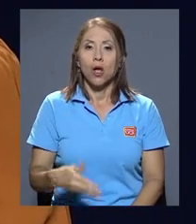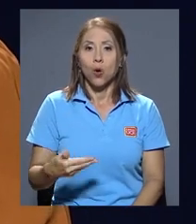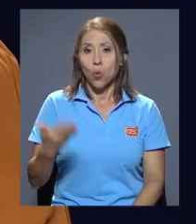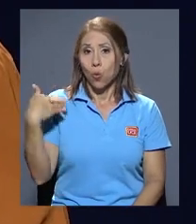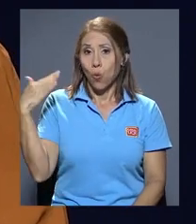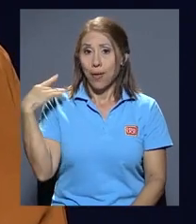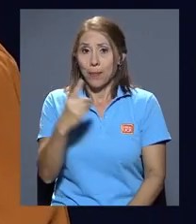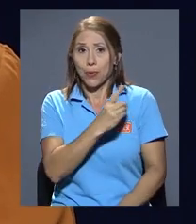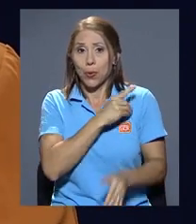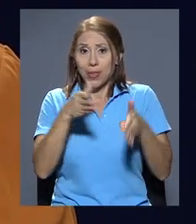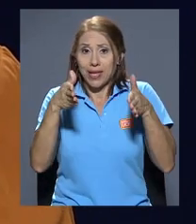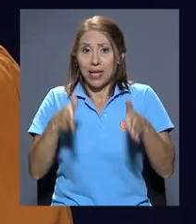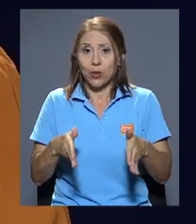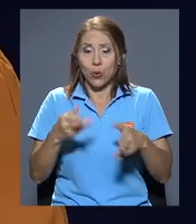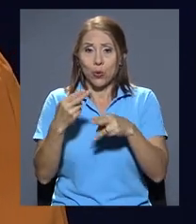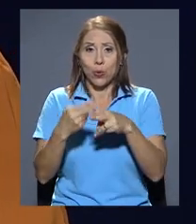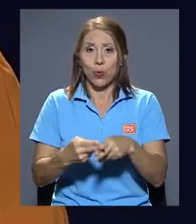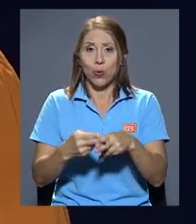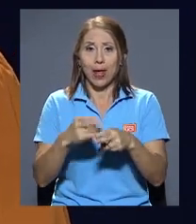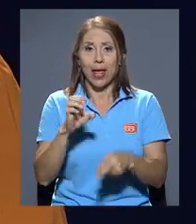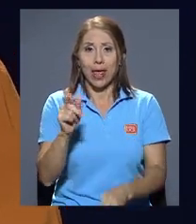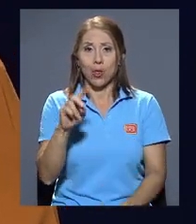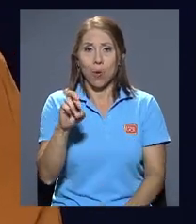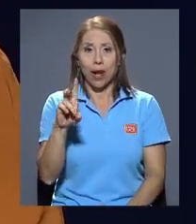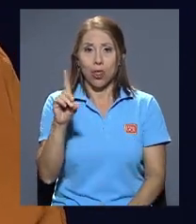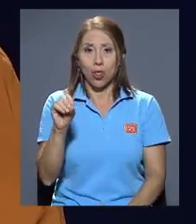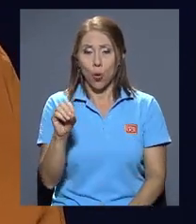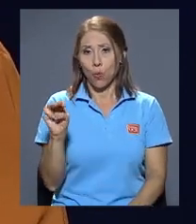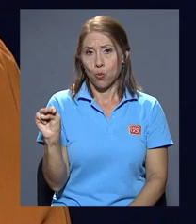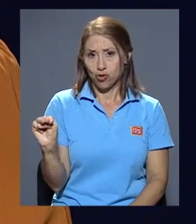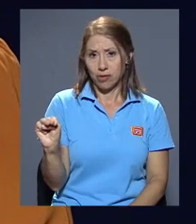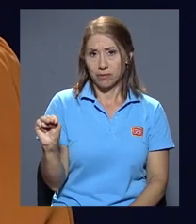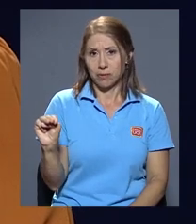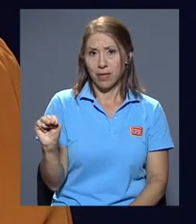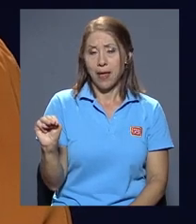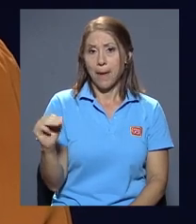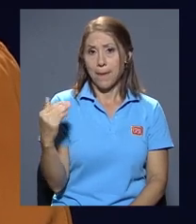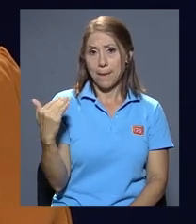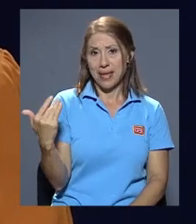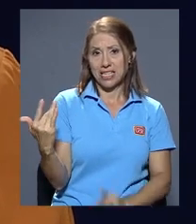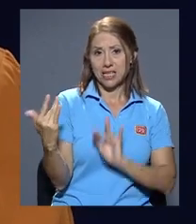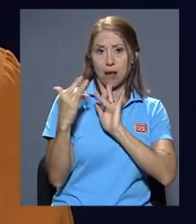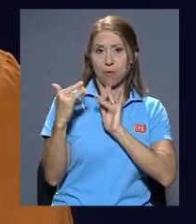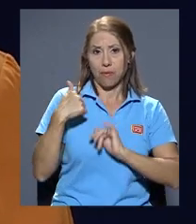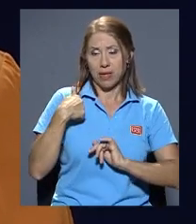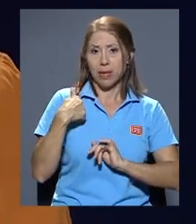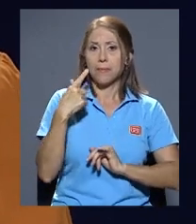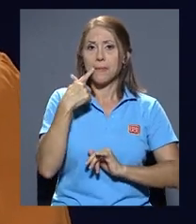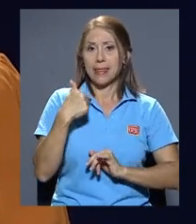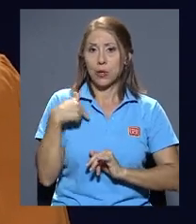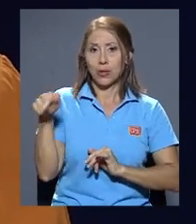el director artístico Eduardo Moshe me llamó y me comentó que estaban